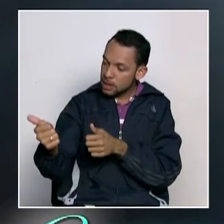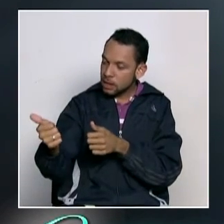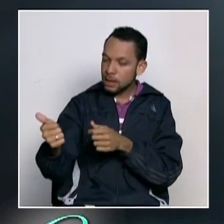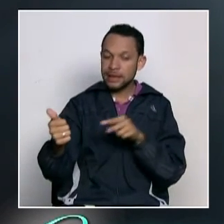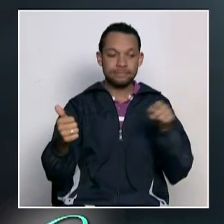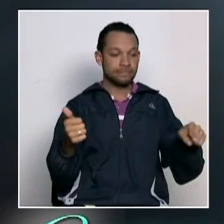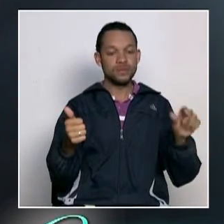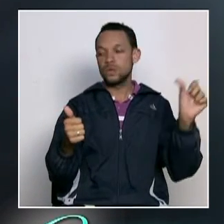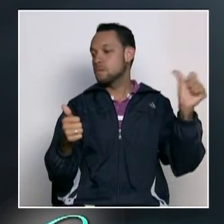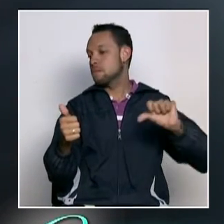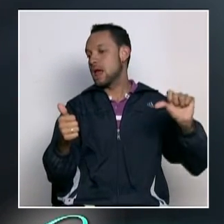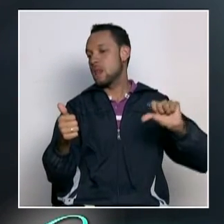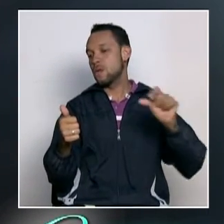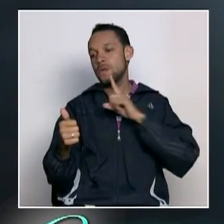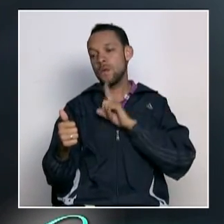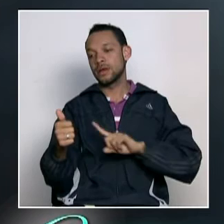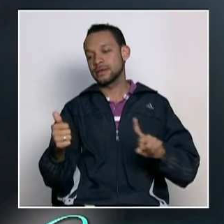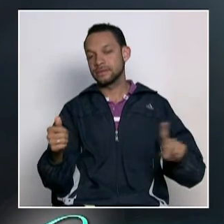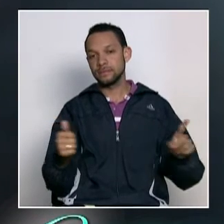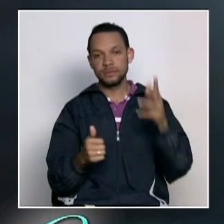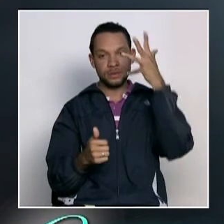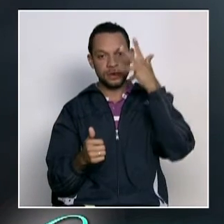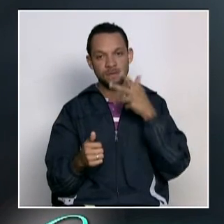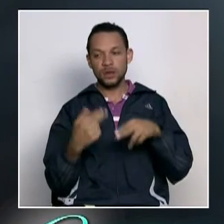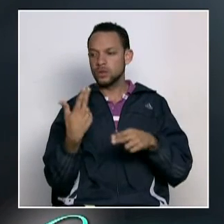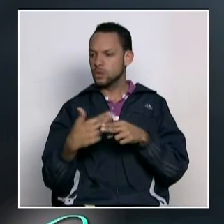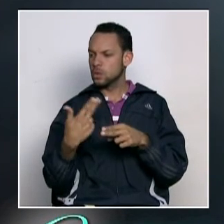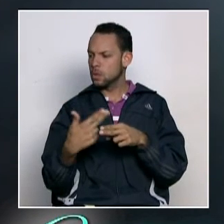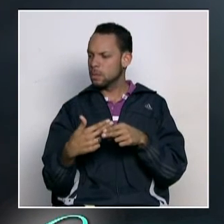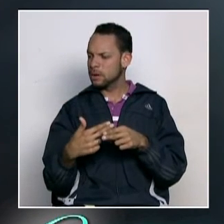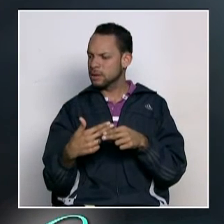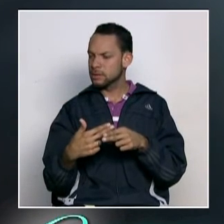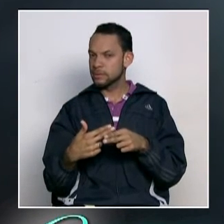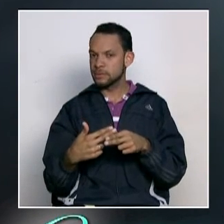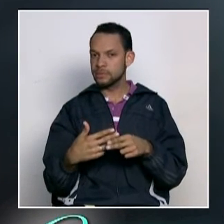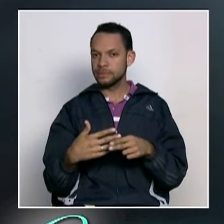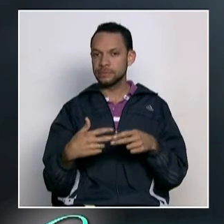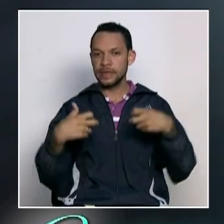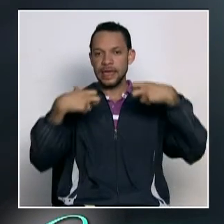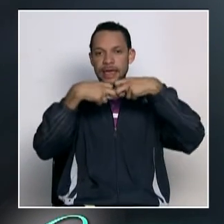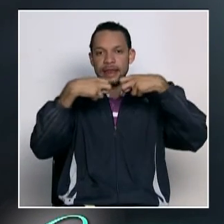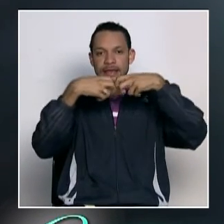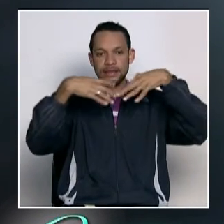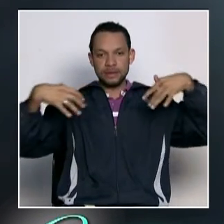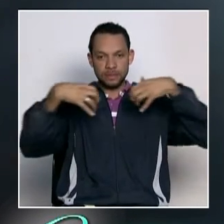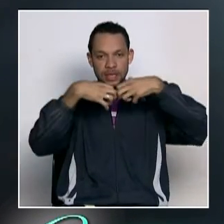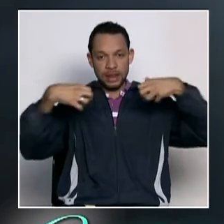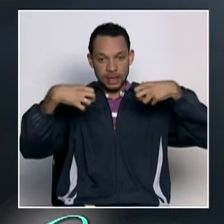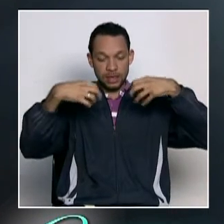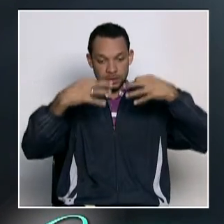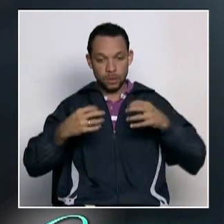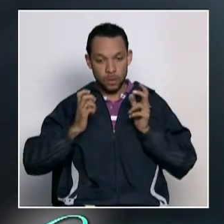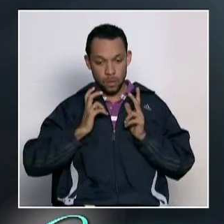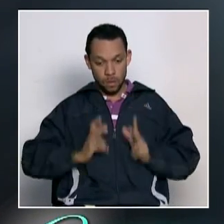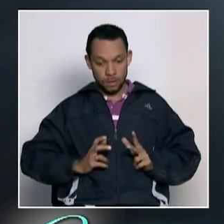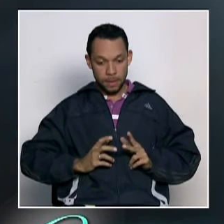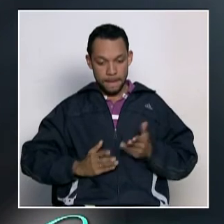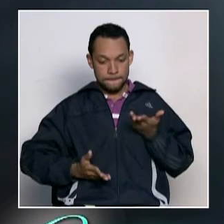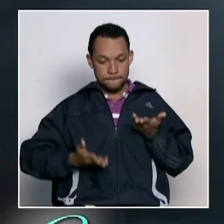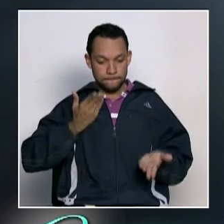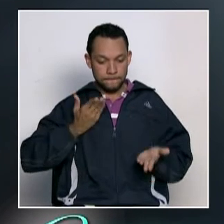es el que está de moda. ¿Cómo se llama esta evaluación, doctor? Esto es una electromedición de Boll. Sí. Pero